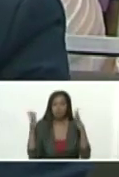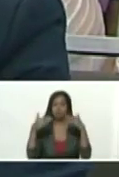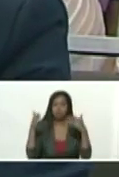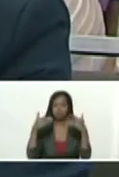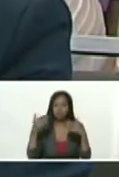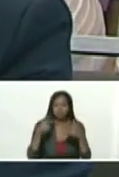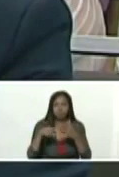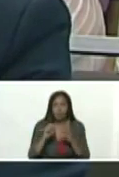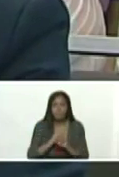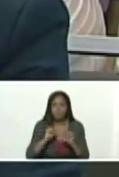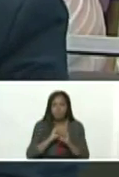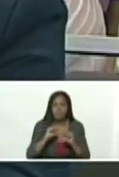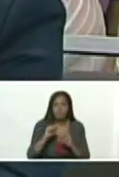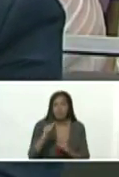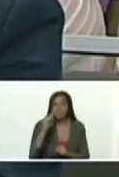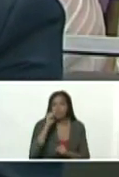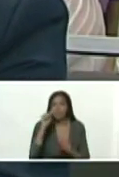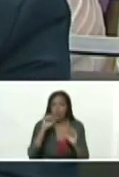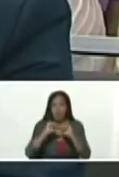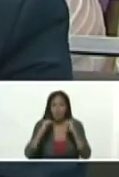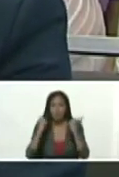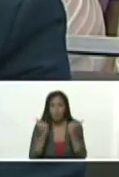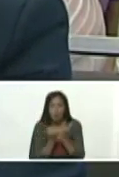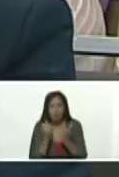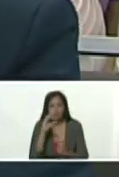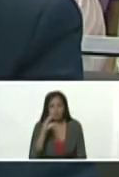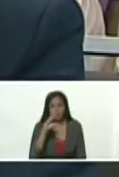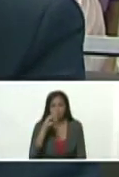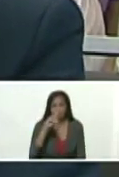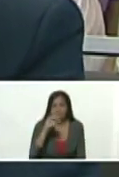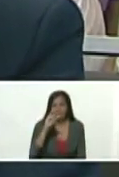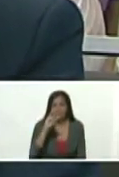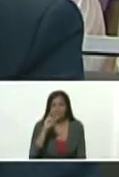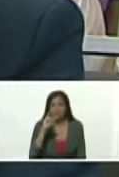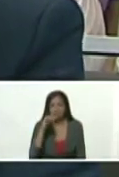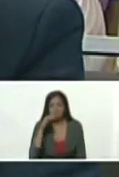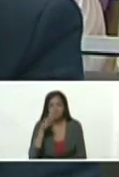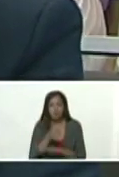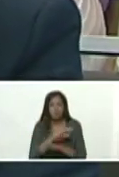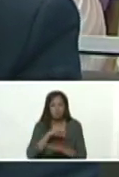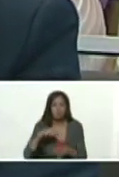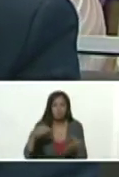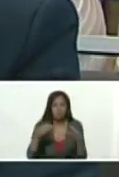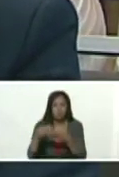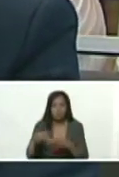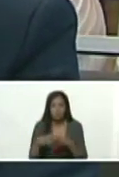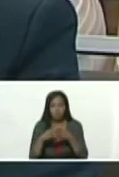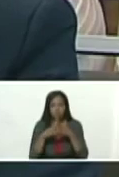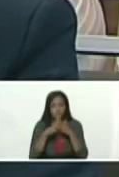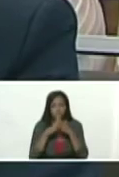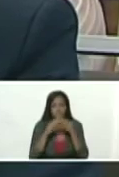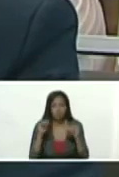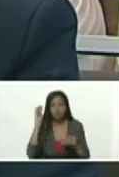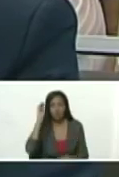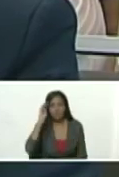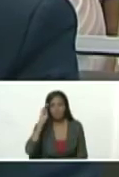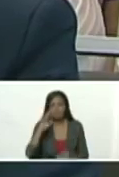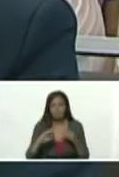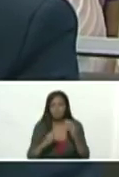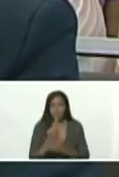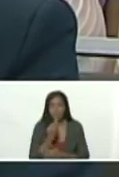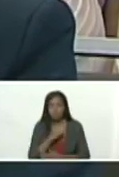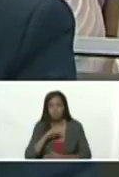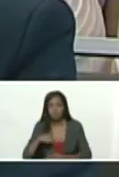las bombas de agua, que las aulas sean el CDI, que las aulas sean... Y eso lo hemos reunido con todos los maestros. En este momento es fundamental